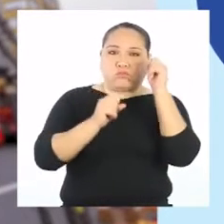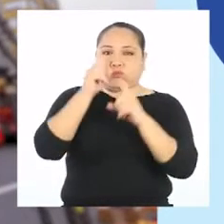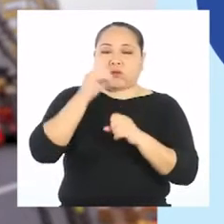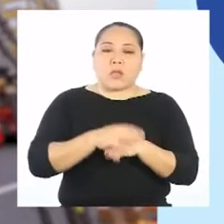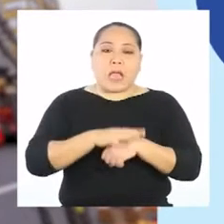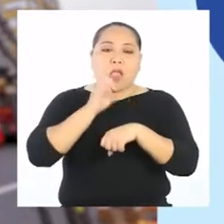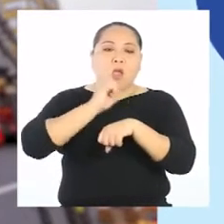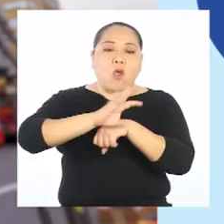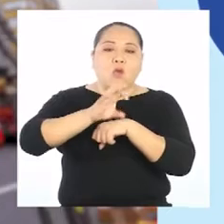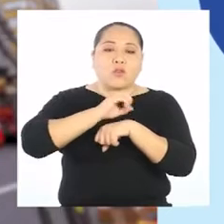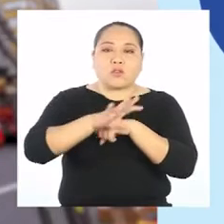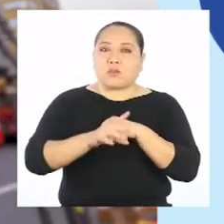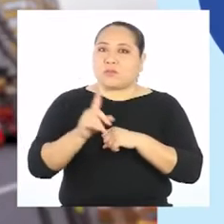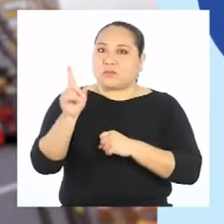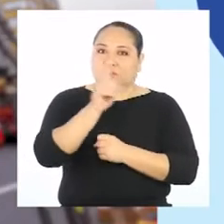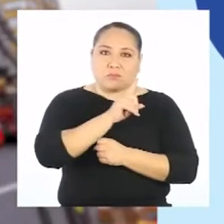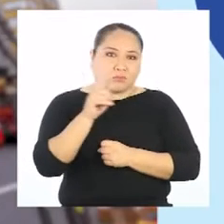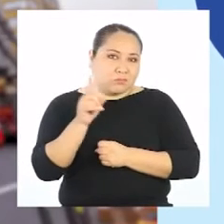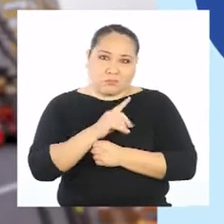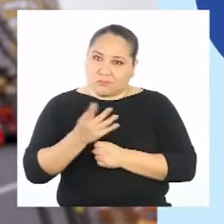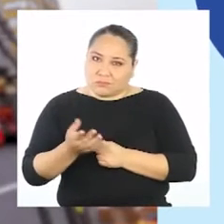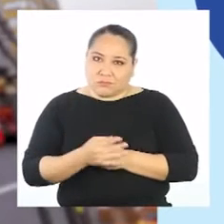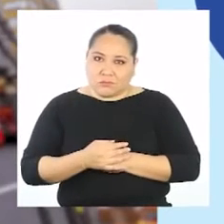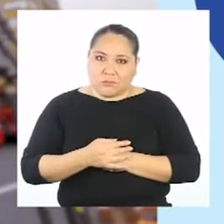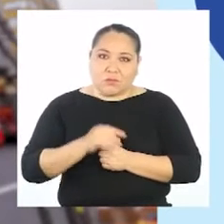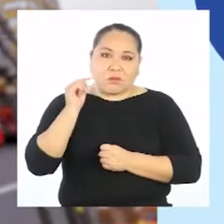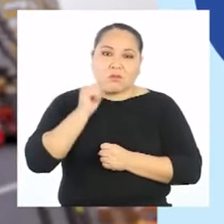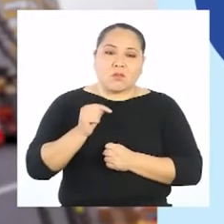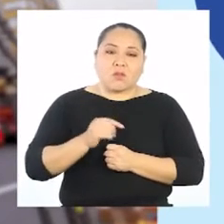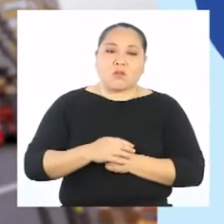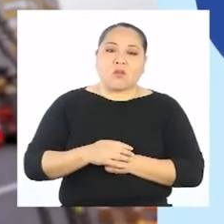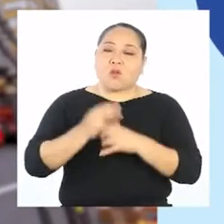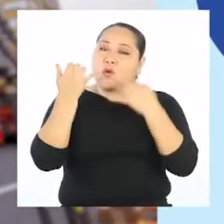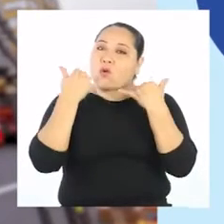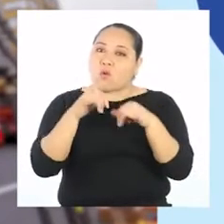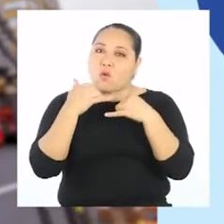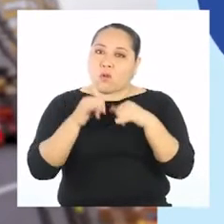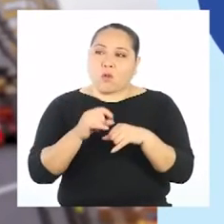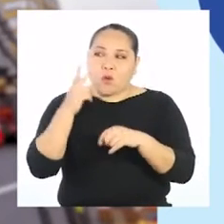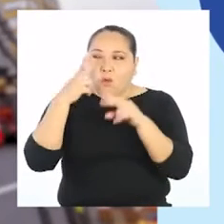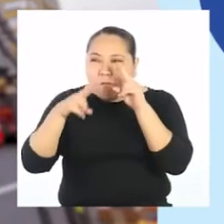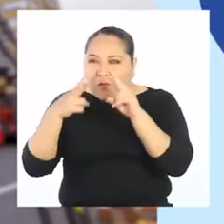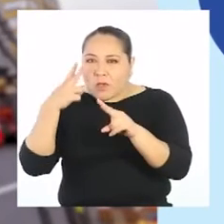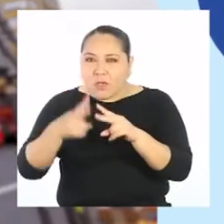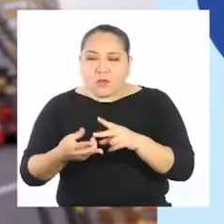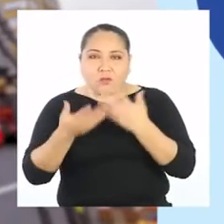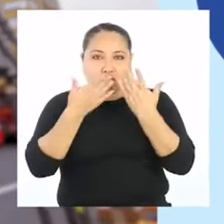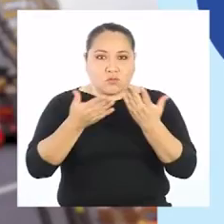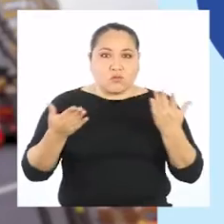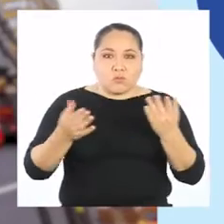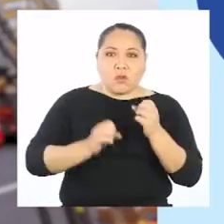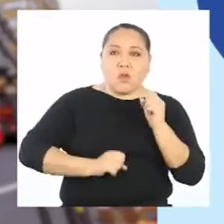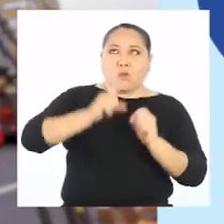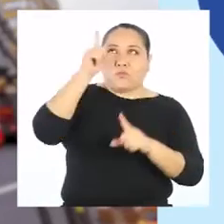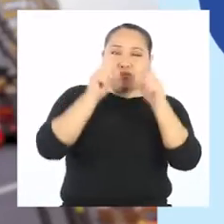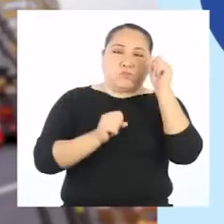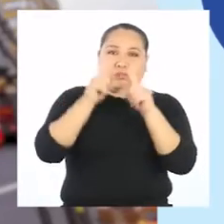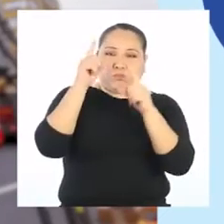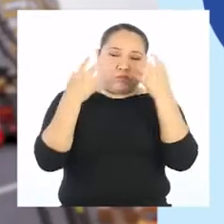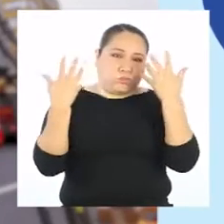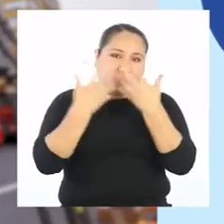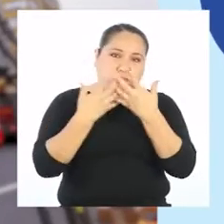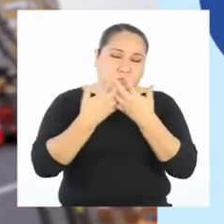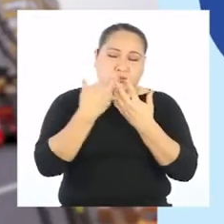La recomendación es de ninguna manera estemos jugando o presenciando actividades que